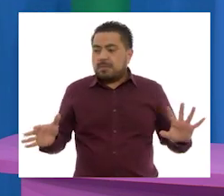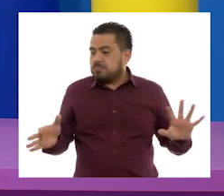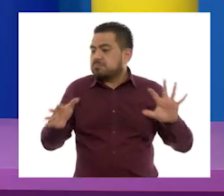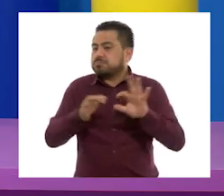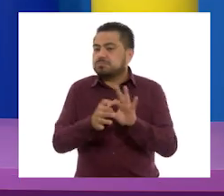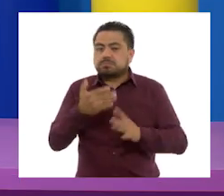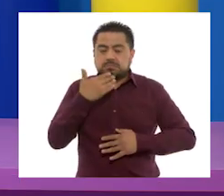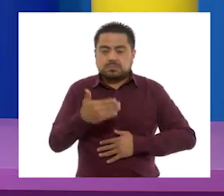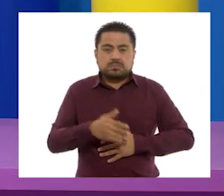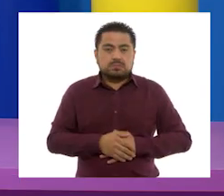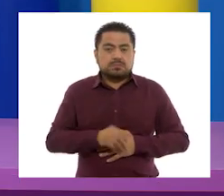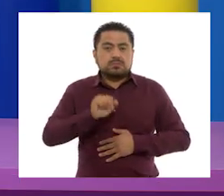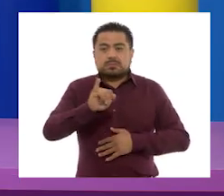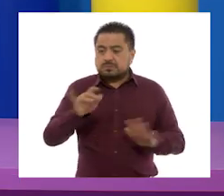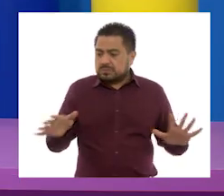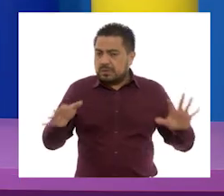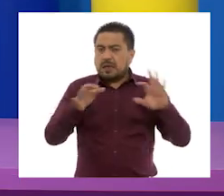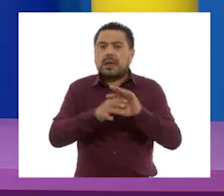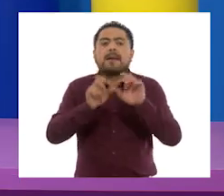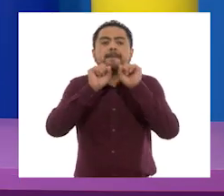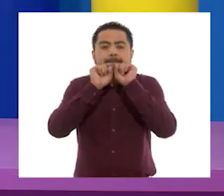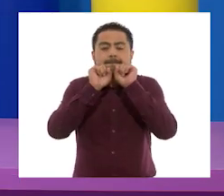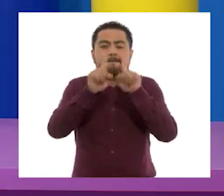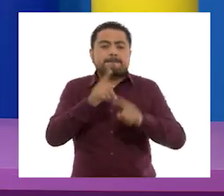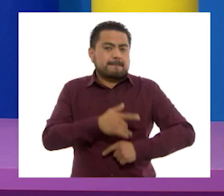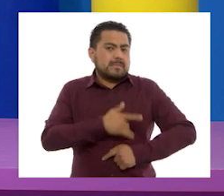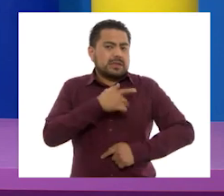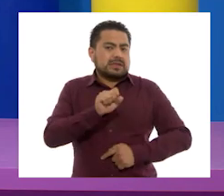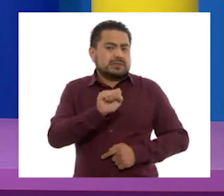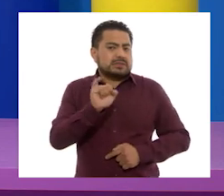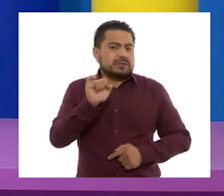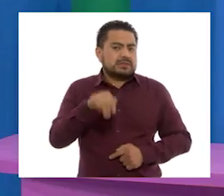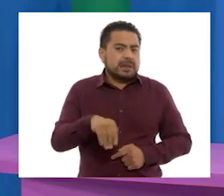bien. ¿Empatía es lo mismo que simpatía?